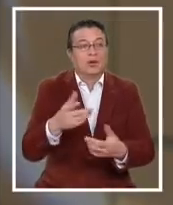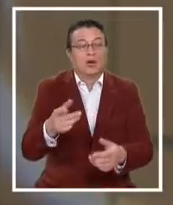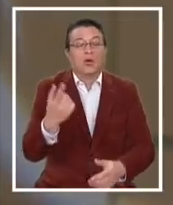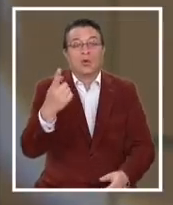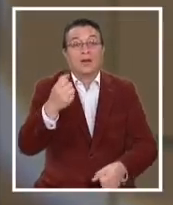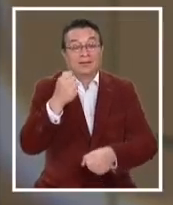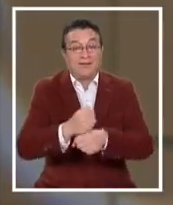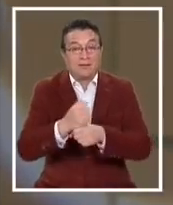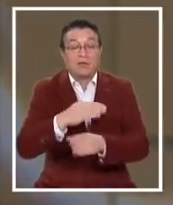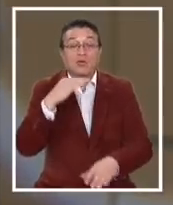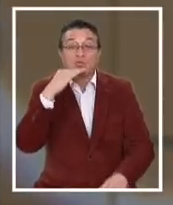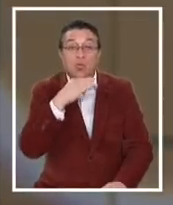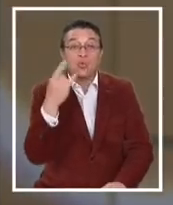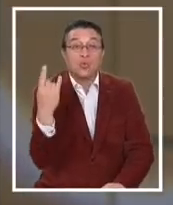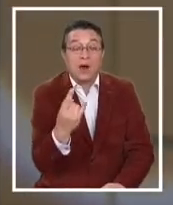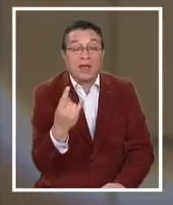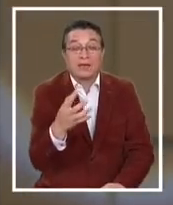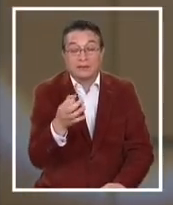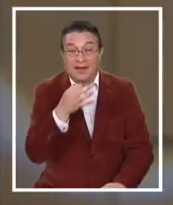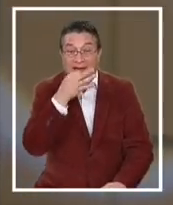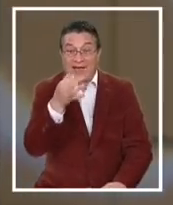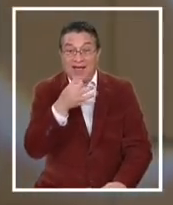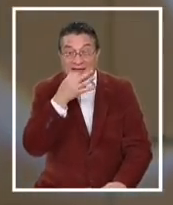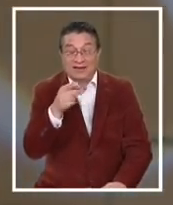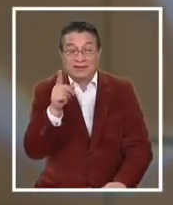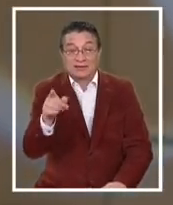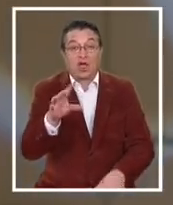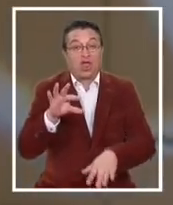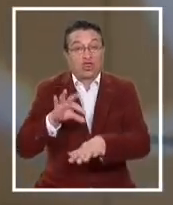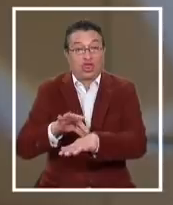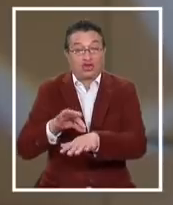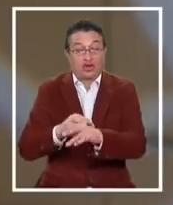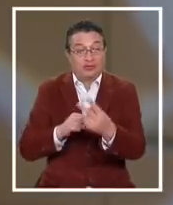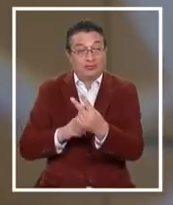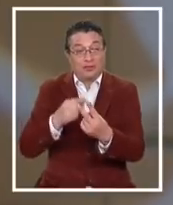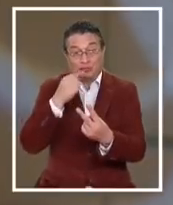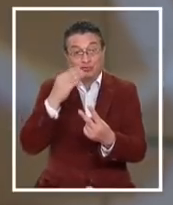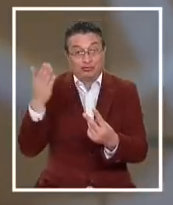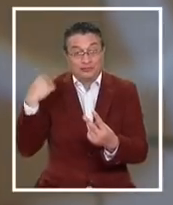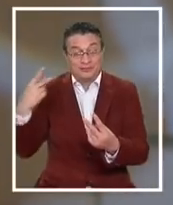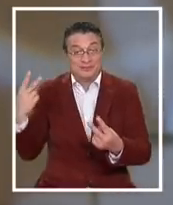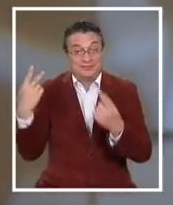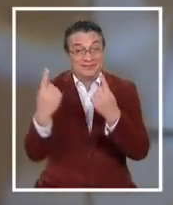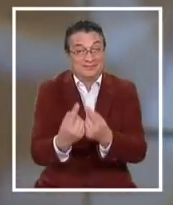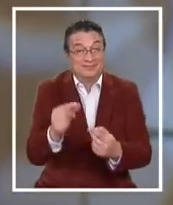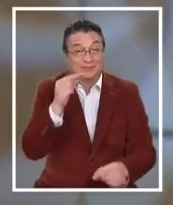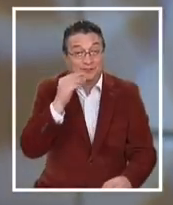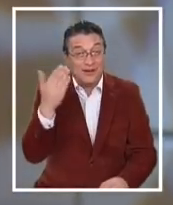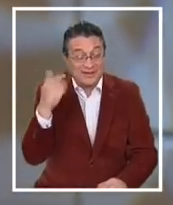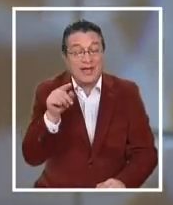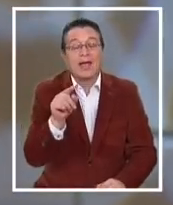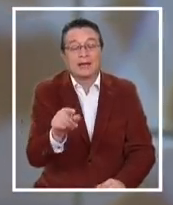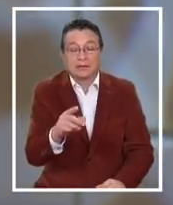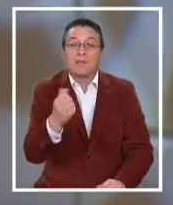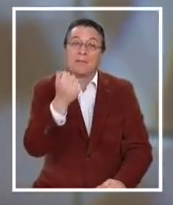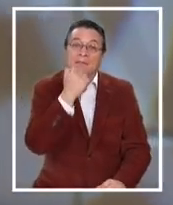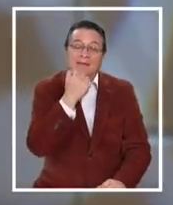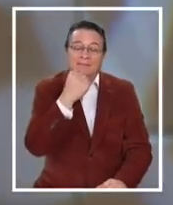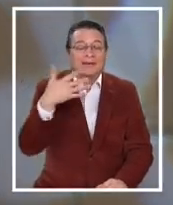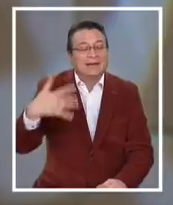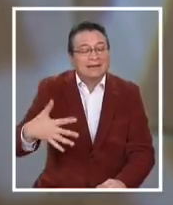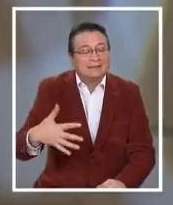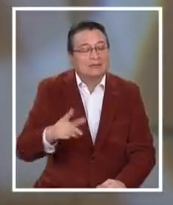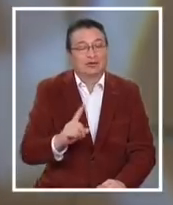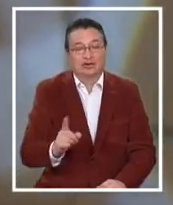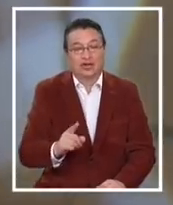de una labor tan urgente y crítica como mencionaba la doctora y el doctor recientemente, me parece que sería equivocar las prioridades. Eso